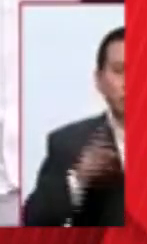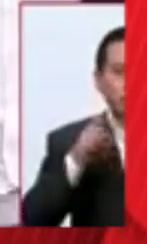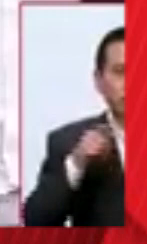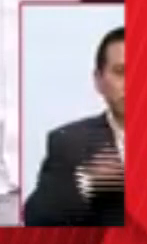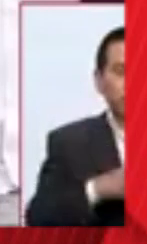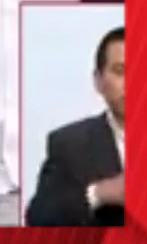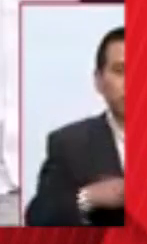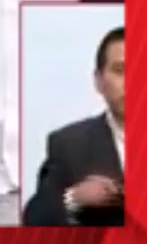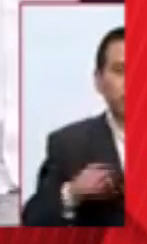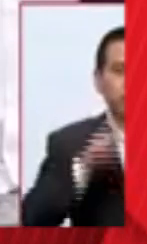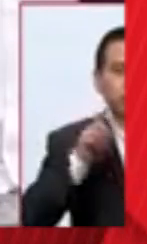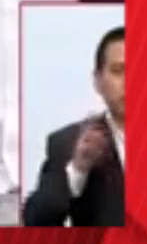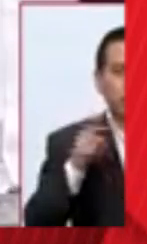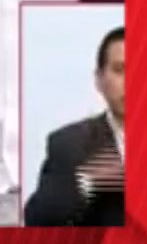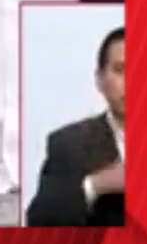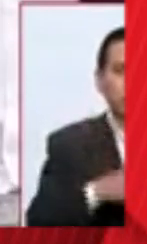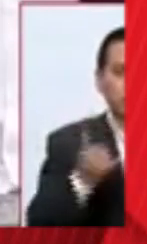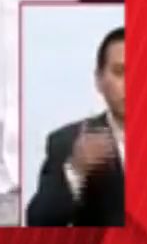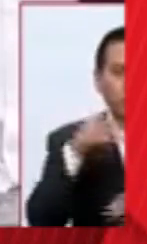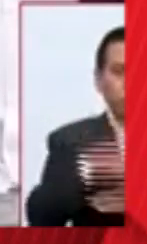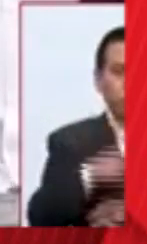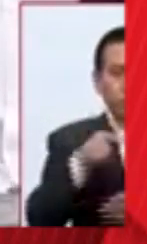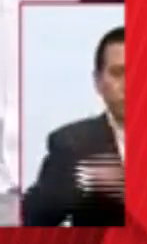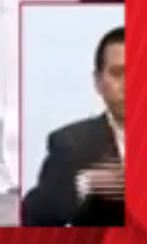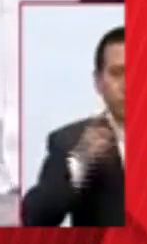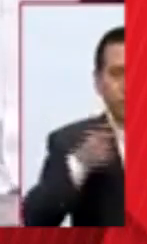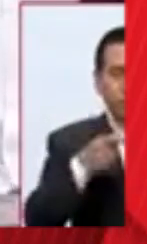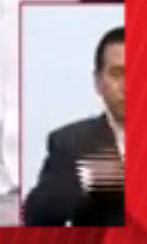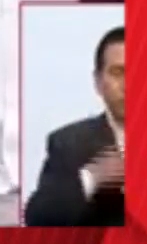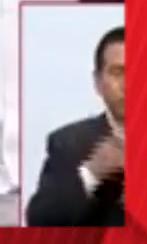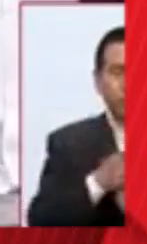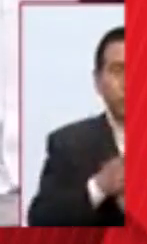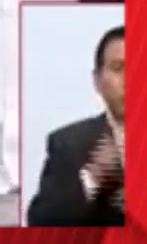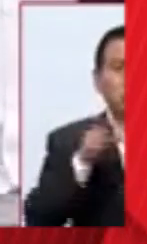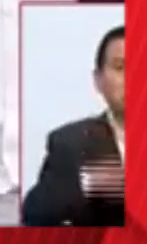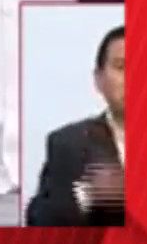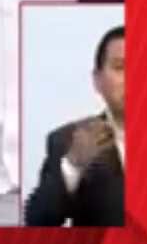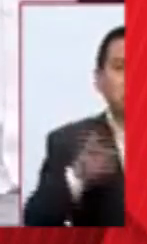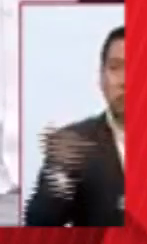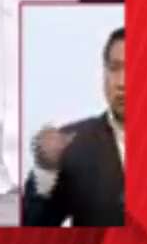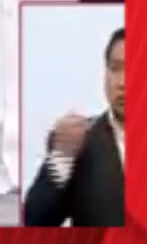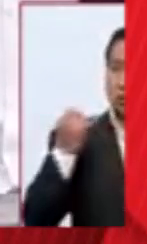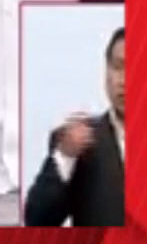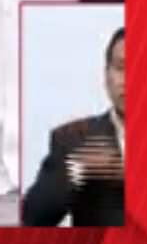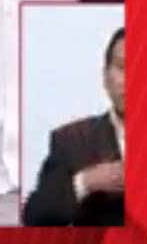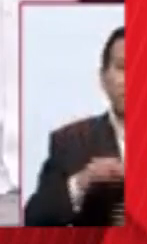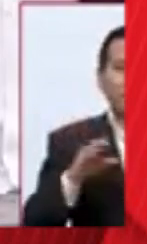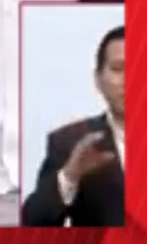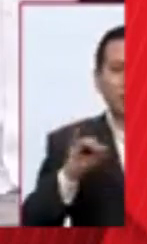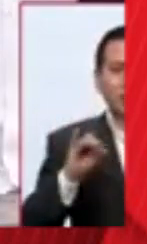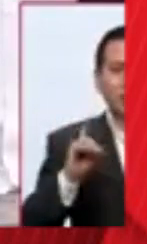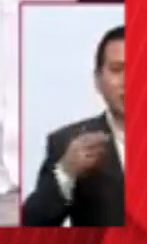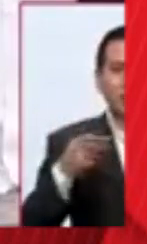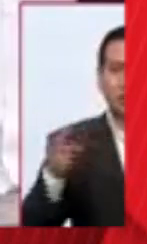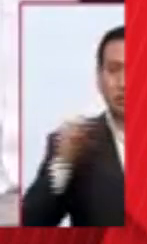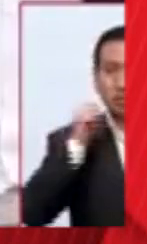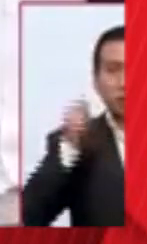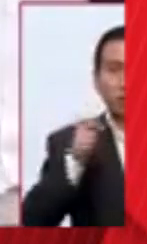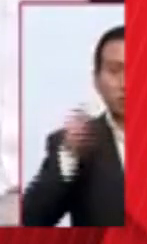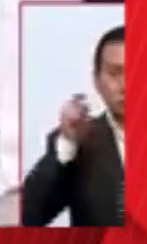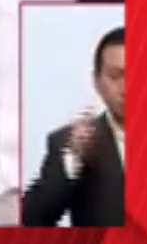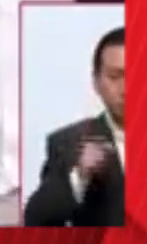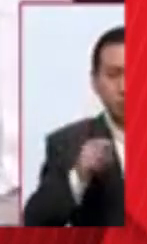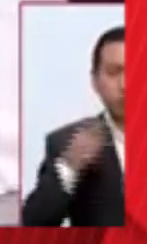Nuestra pregunta está referida esta noche a ese tema y lo que pueda suceder también con el informe de la CIDH mañana y los detalles